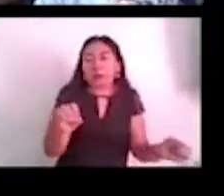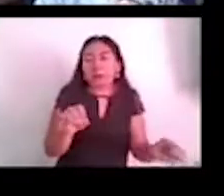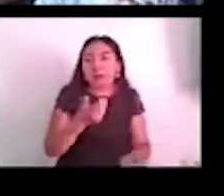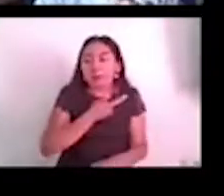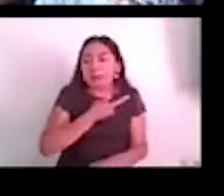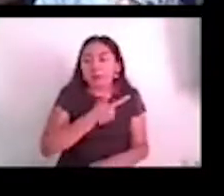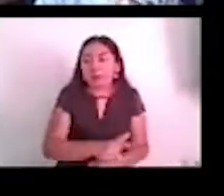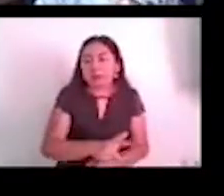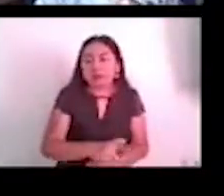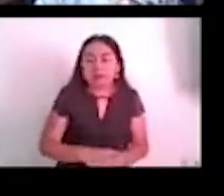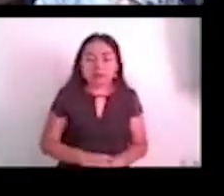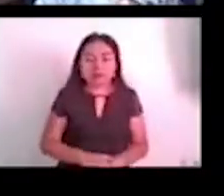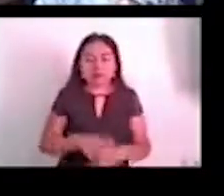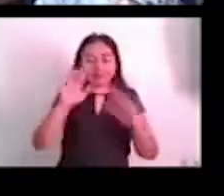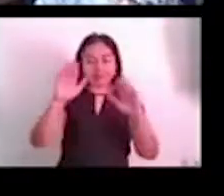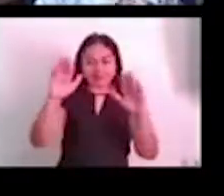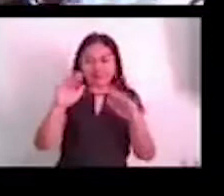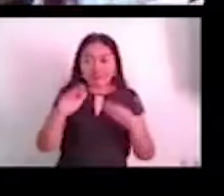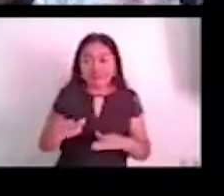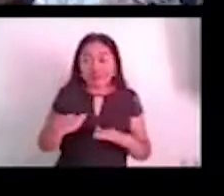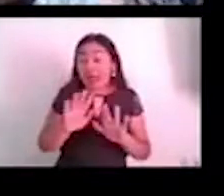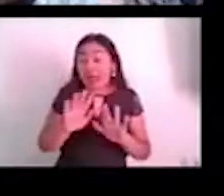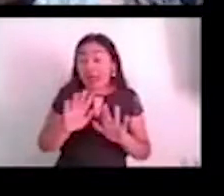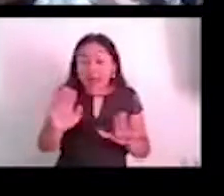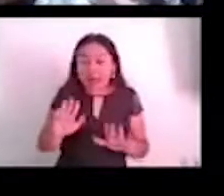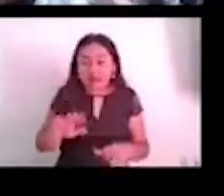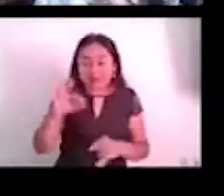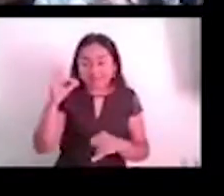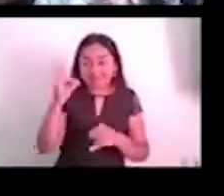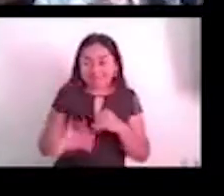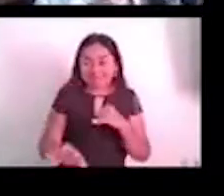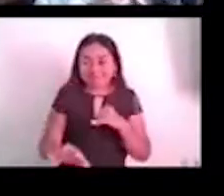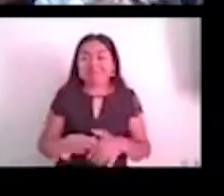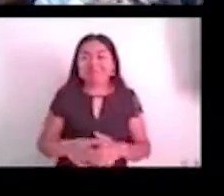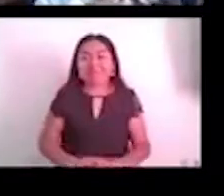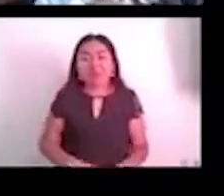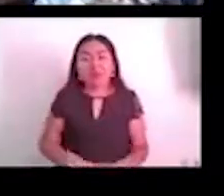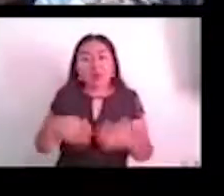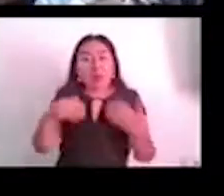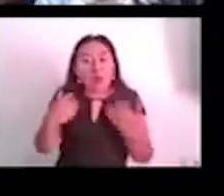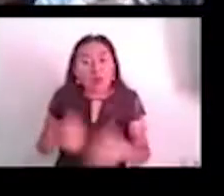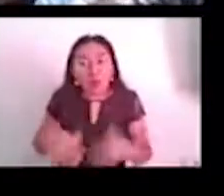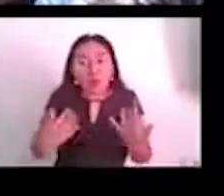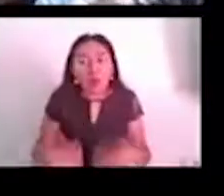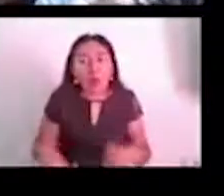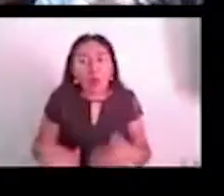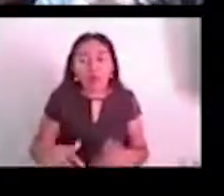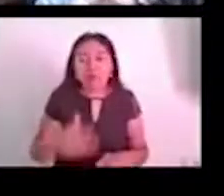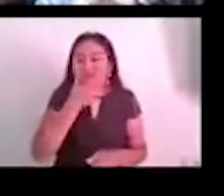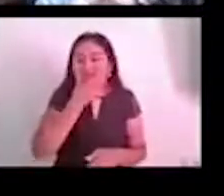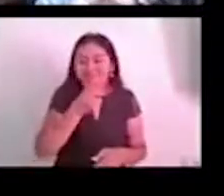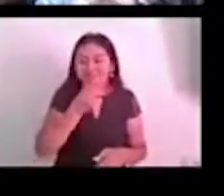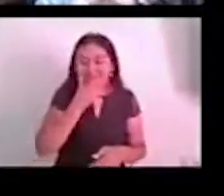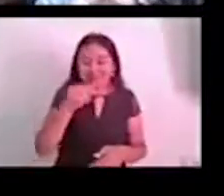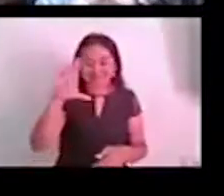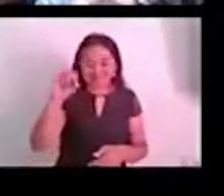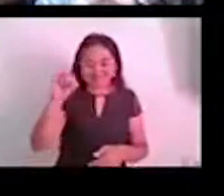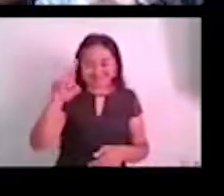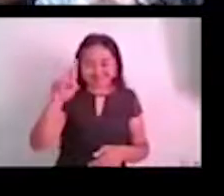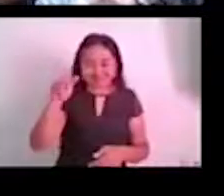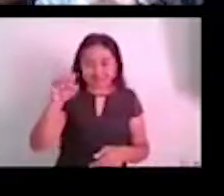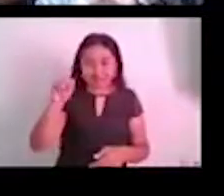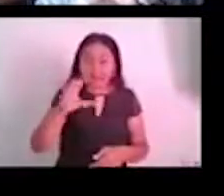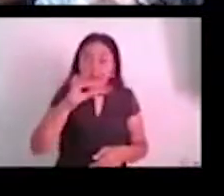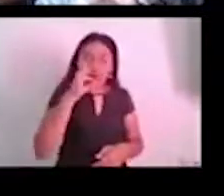La que sigue, creo que esta es la última, sí. Y sin embargo, Cortés les dice que ellos necesitan oro para una enfermedad